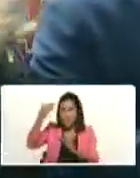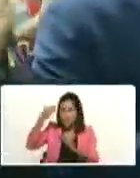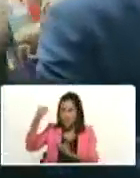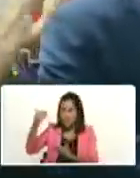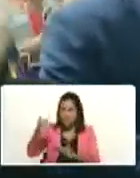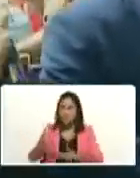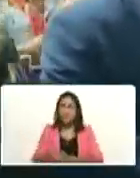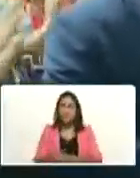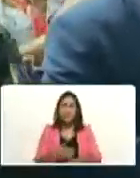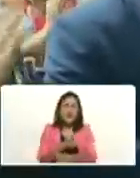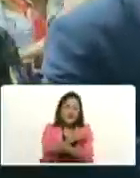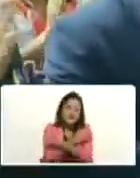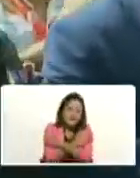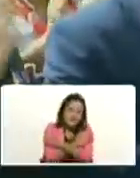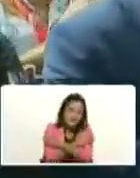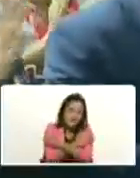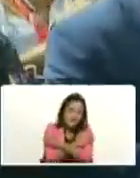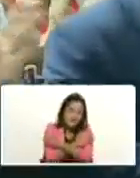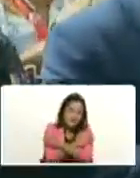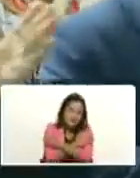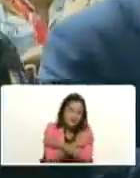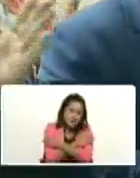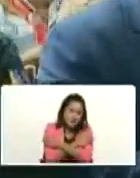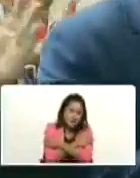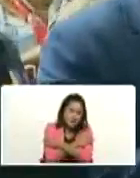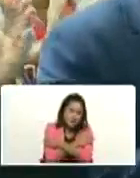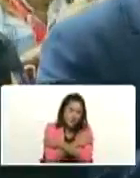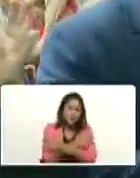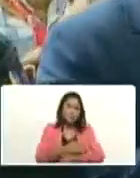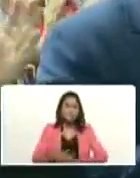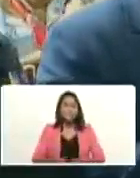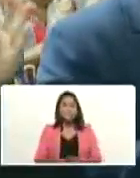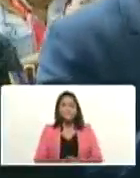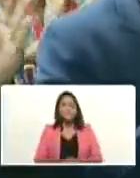Mi abrazo, pues, fraternal.